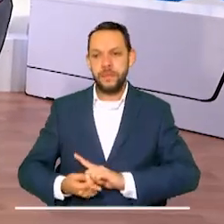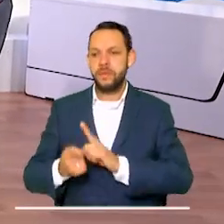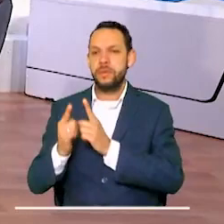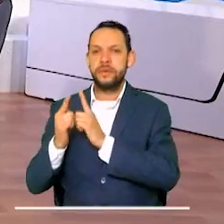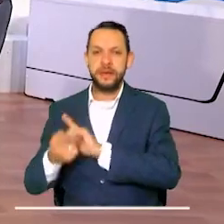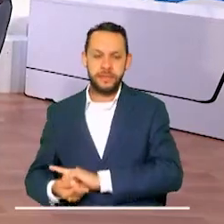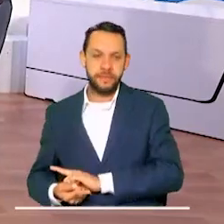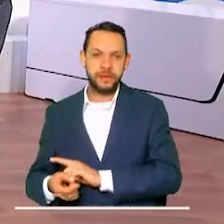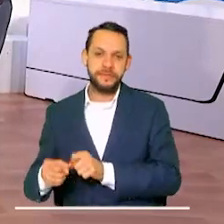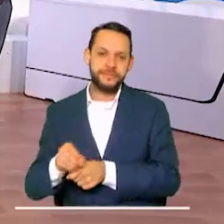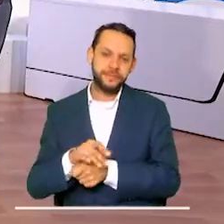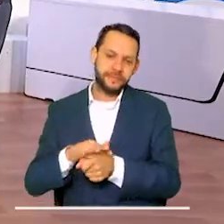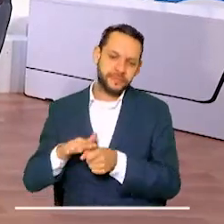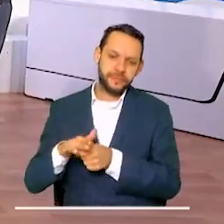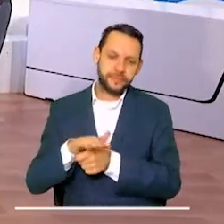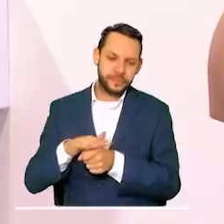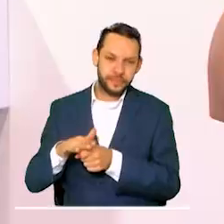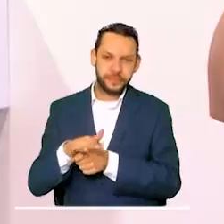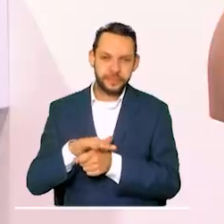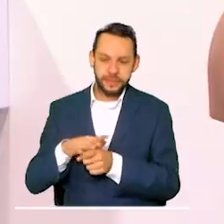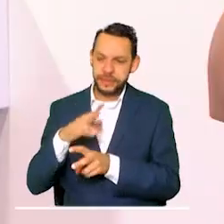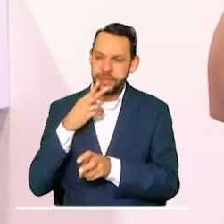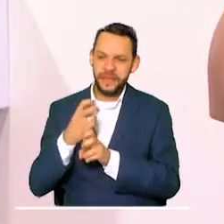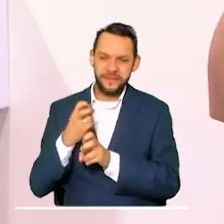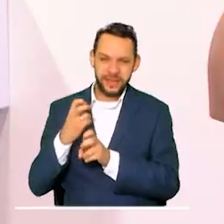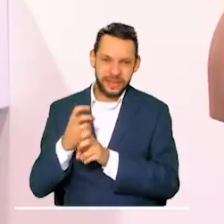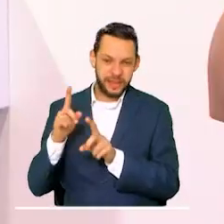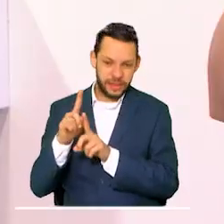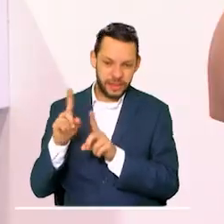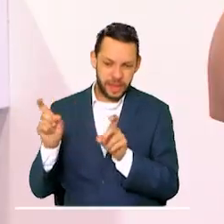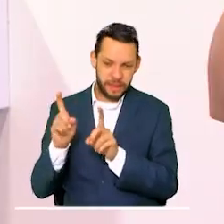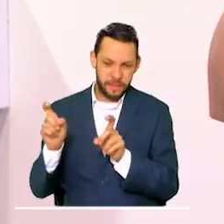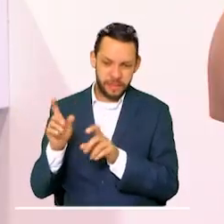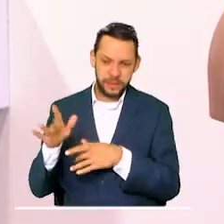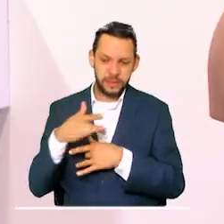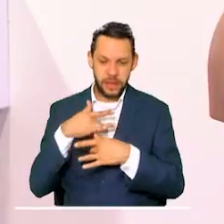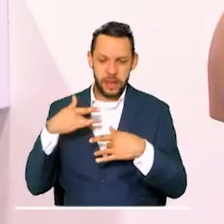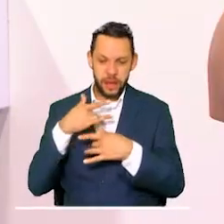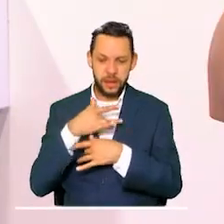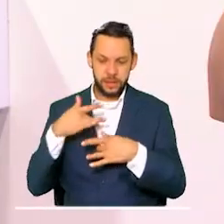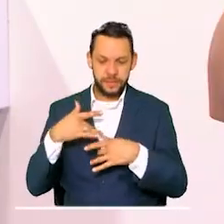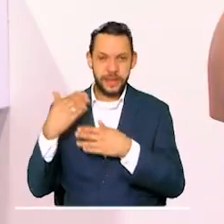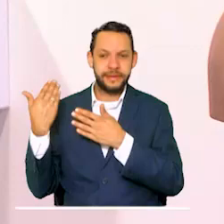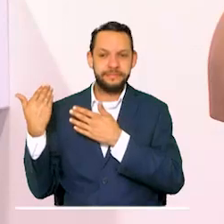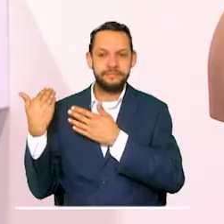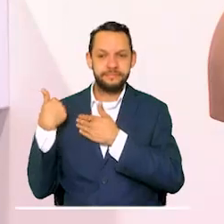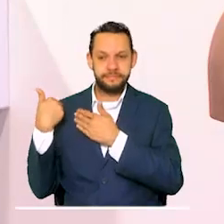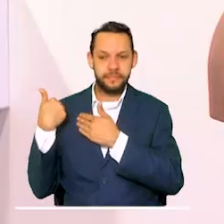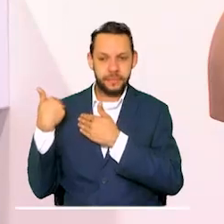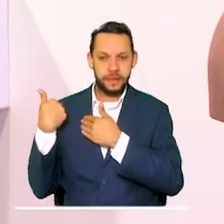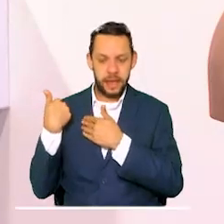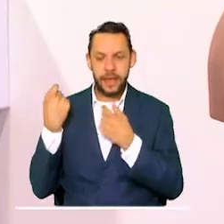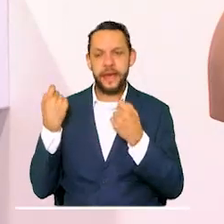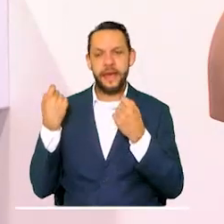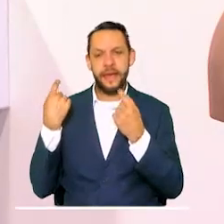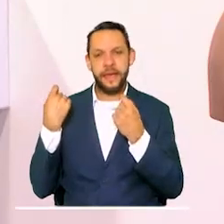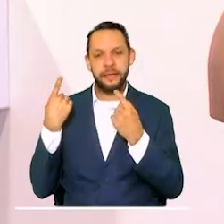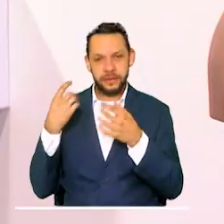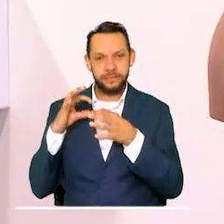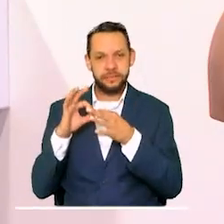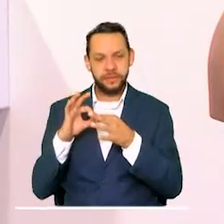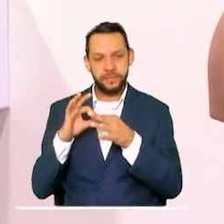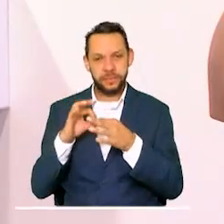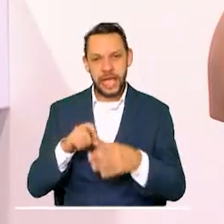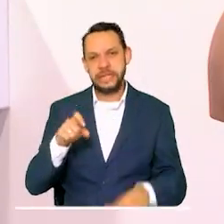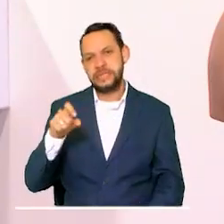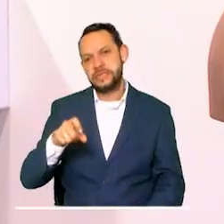una situación crítica de salud, es muy importante que entendamos también la responsabilidad que tenemos y la necesidad